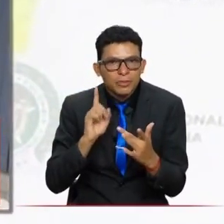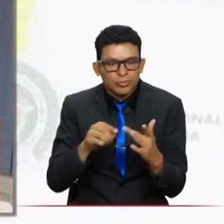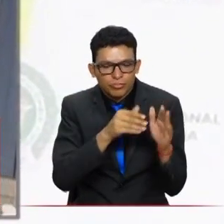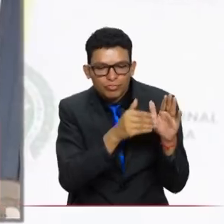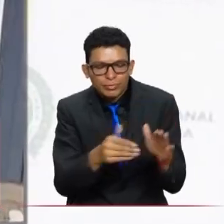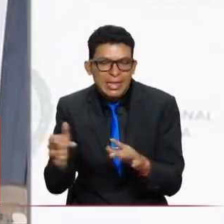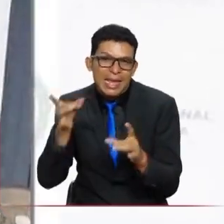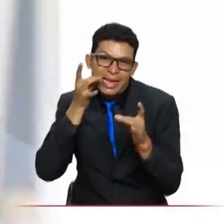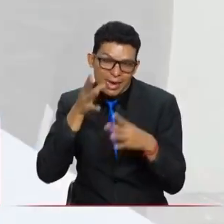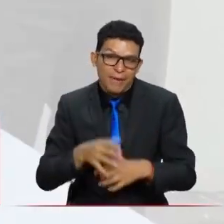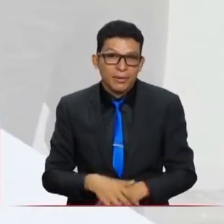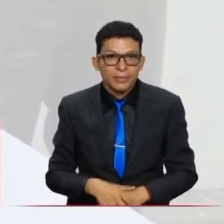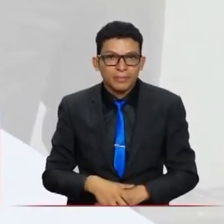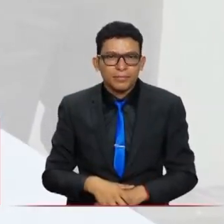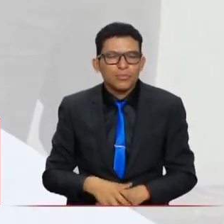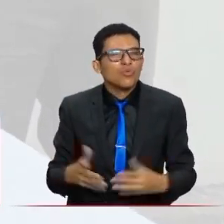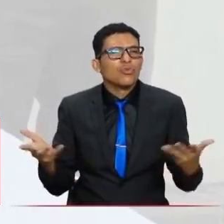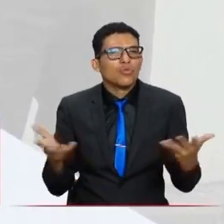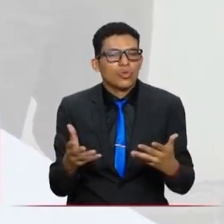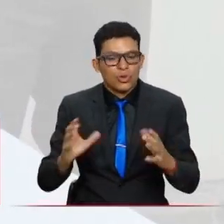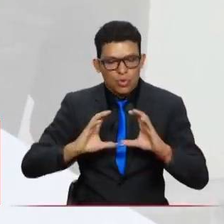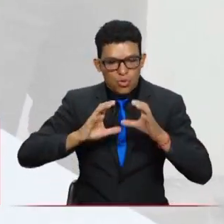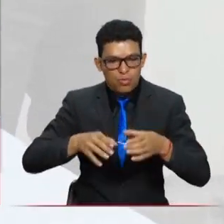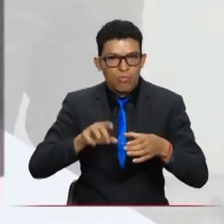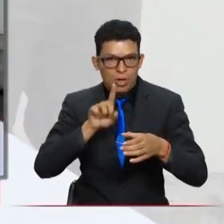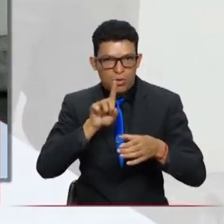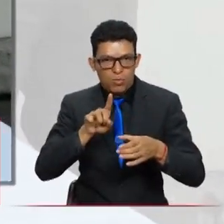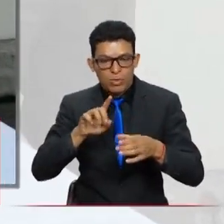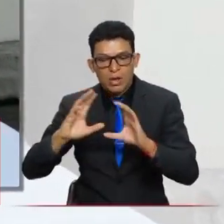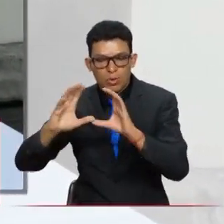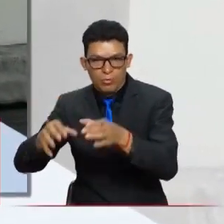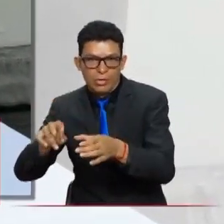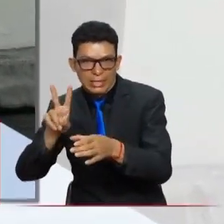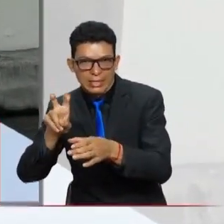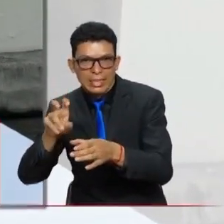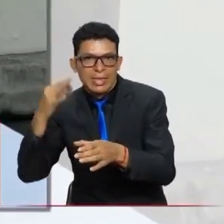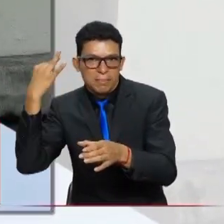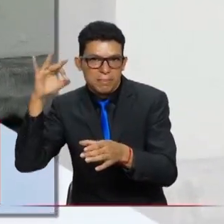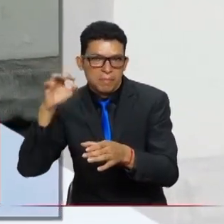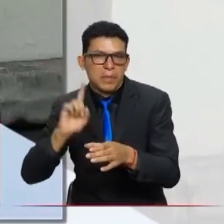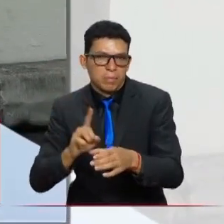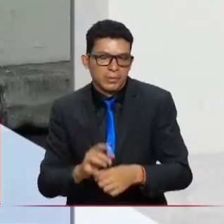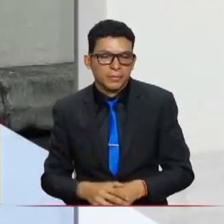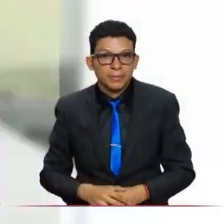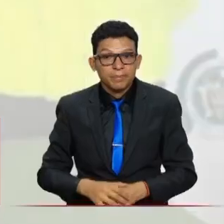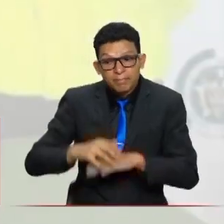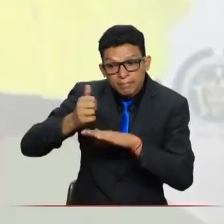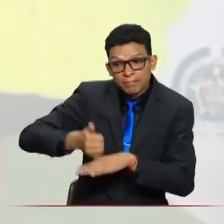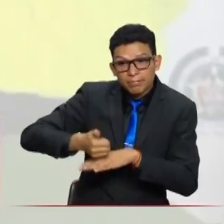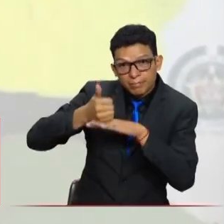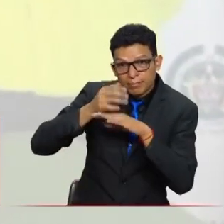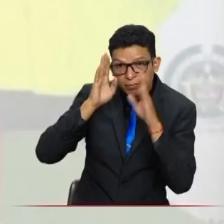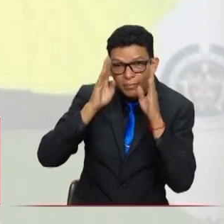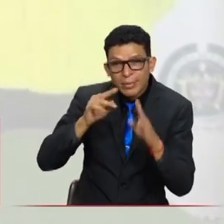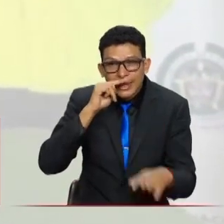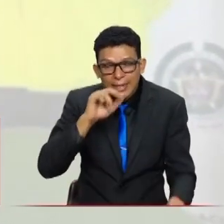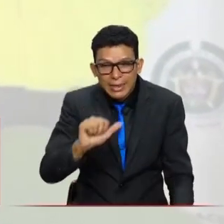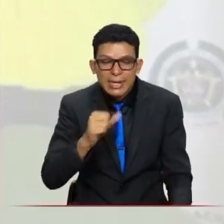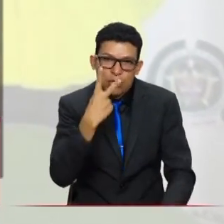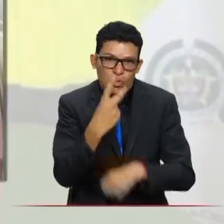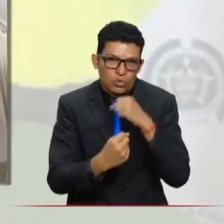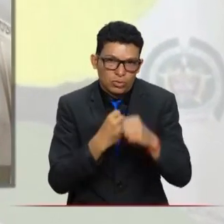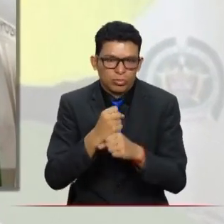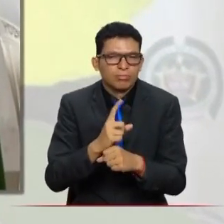homicidio agravado ocurridos en la comuna 1 y s de la villa de Las Palmas las autoridades atienden a una menor de 2 años de